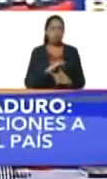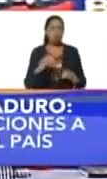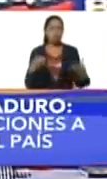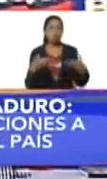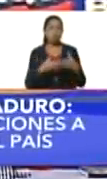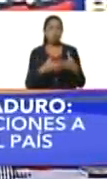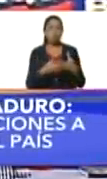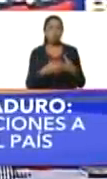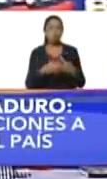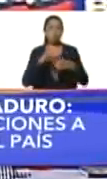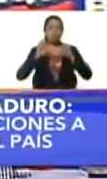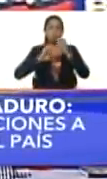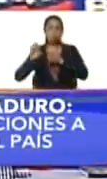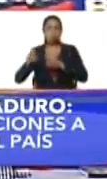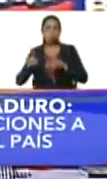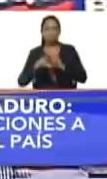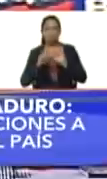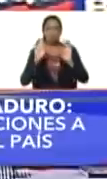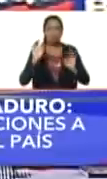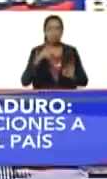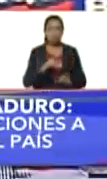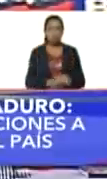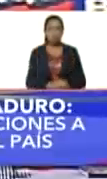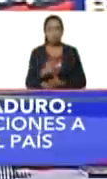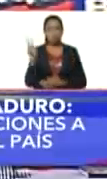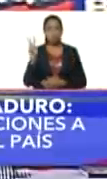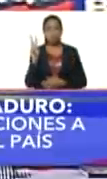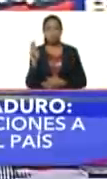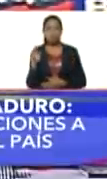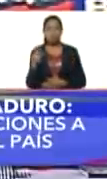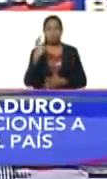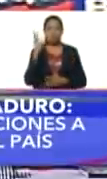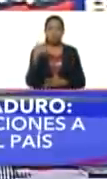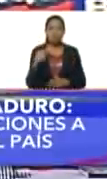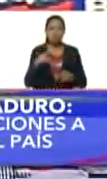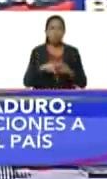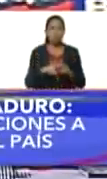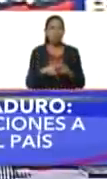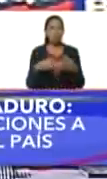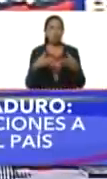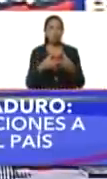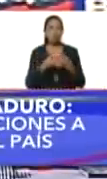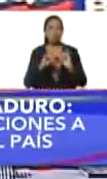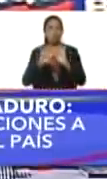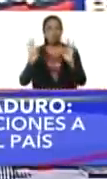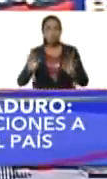de diagnóstico. Venezuela tiene un número importante de kits de diagnóstico.